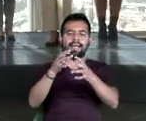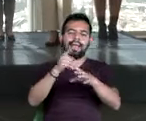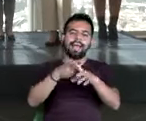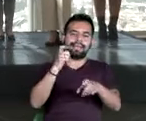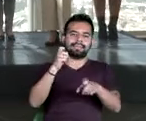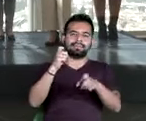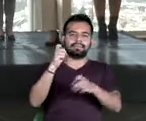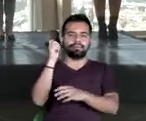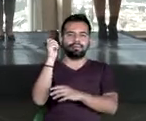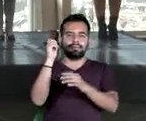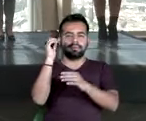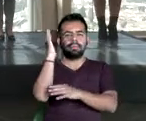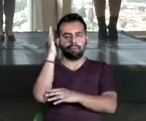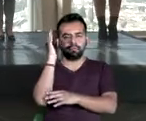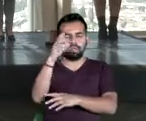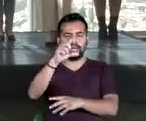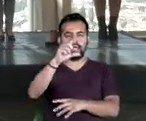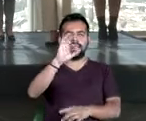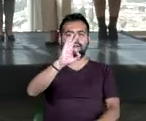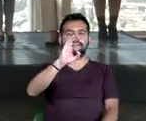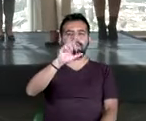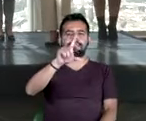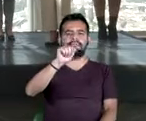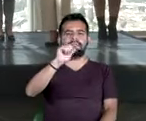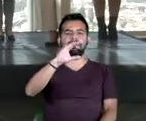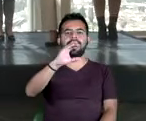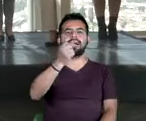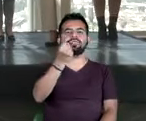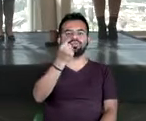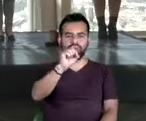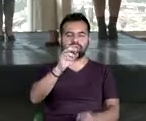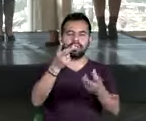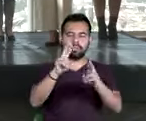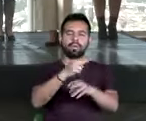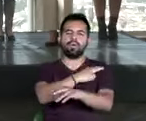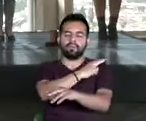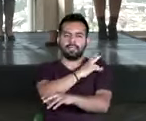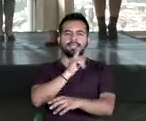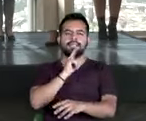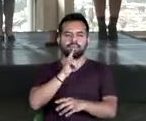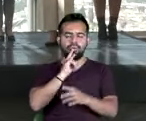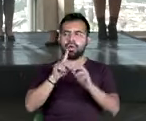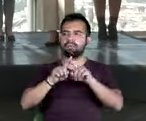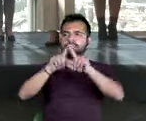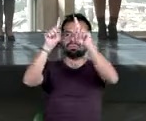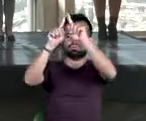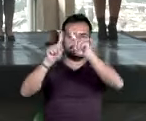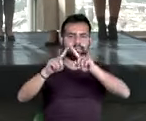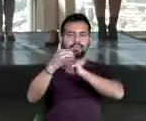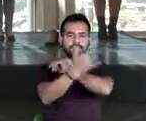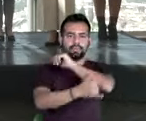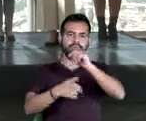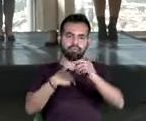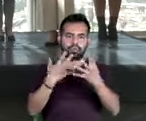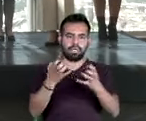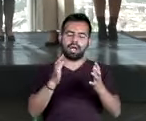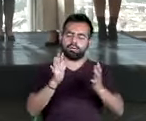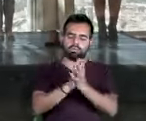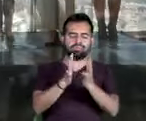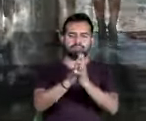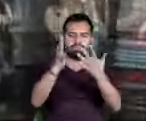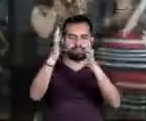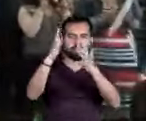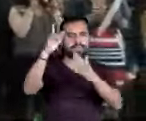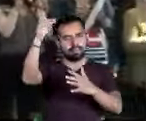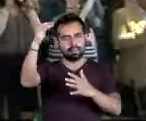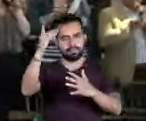Flaxo Ecuador, pero sobre todo ha sido profesora invitada en universidades de Estados Unidos, de Latinoamérica y Europa. Así que quiero que le demos un aplauso a la distancia